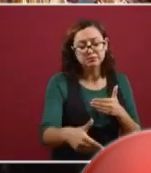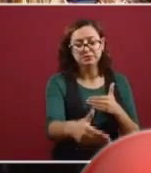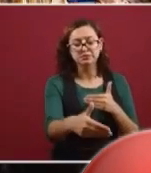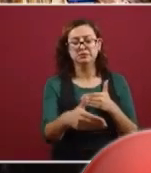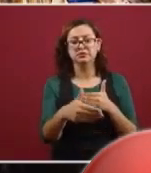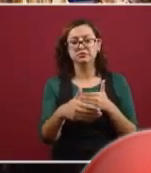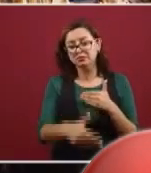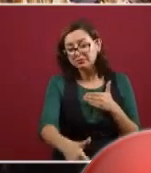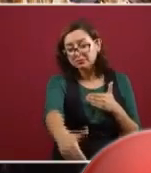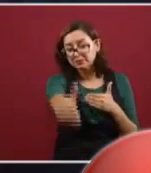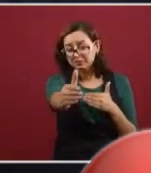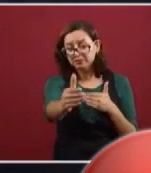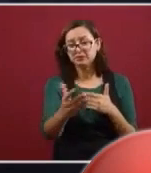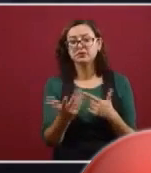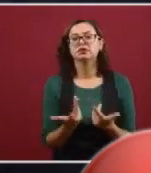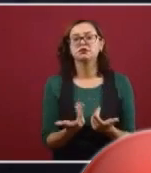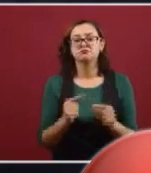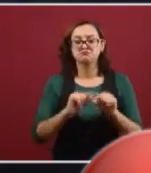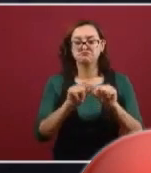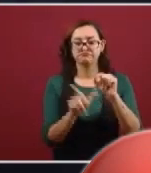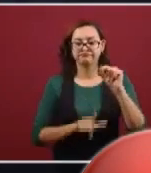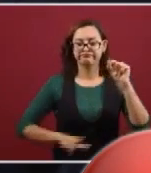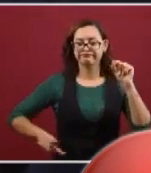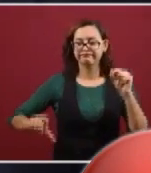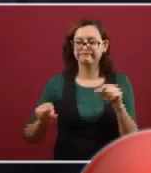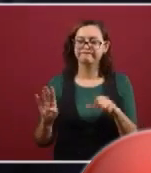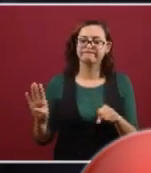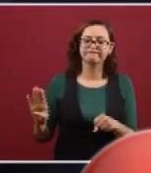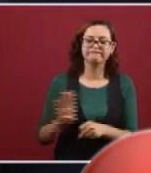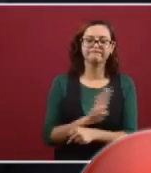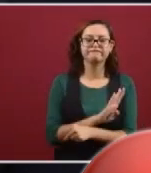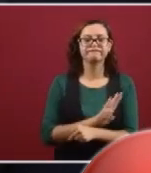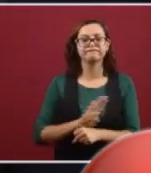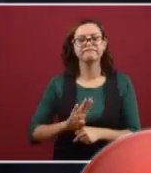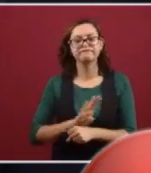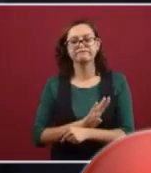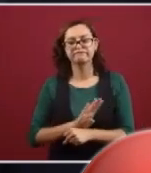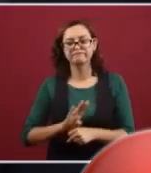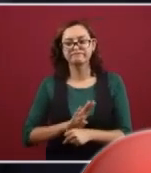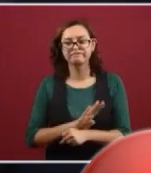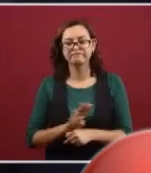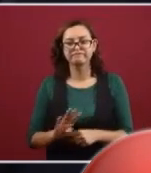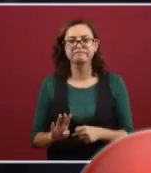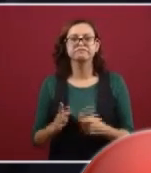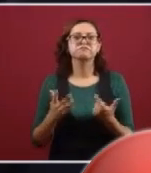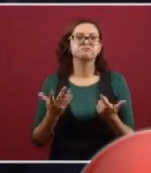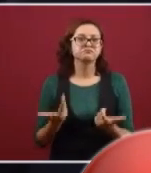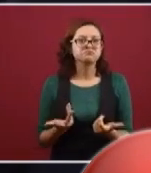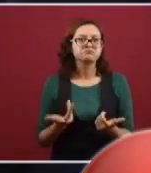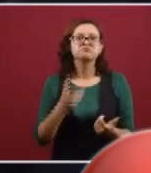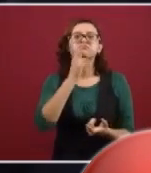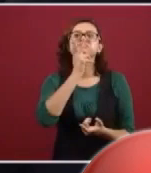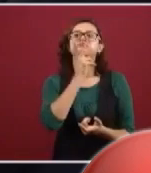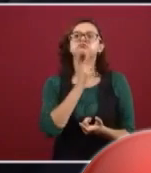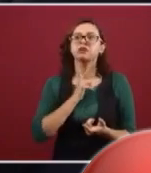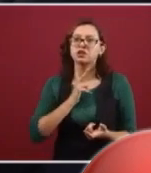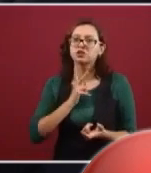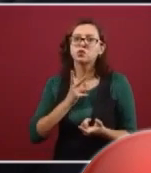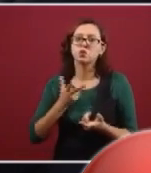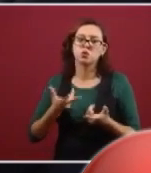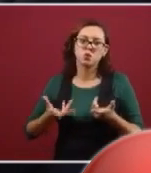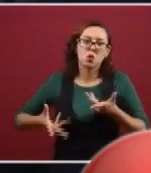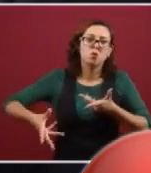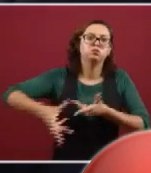y en el largo, nuestro país se beneficia por mayores transferencias de ingresos petroleros a la